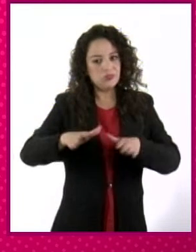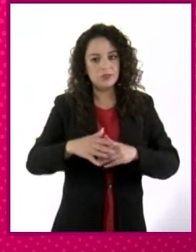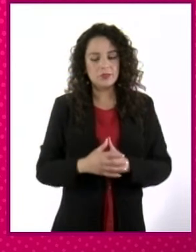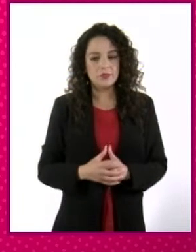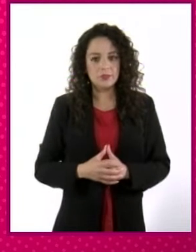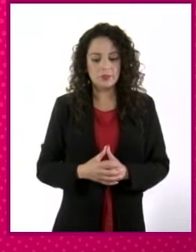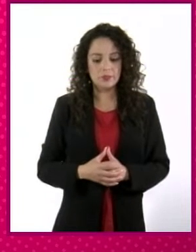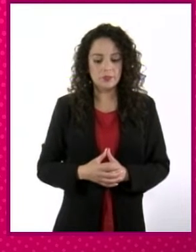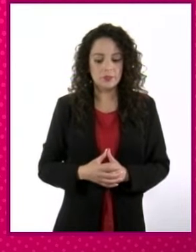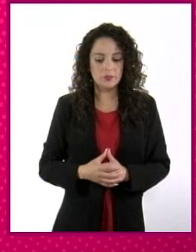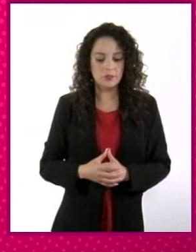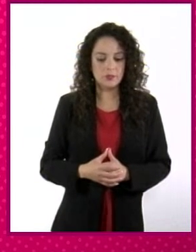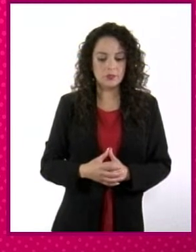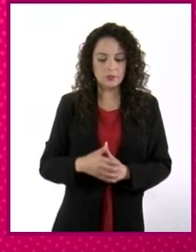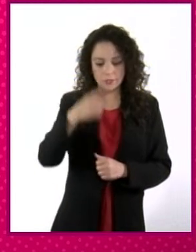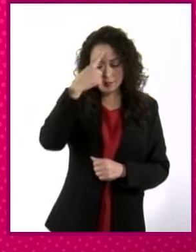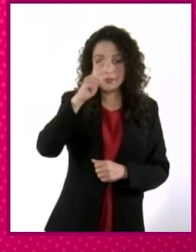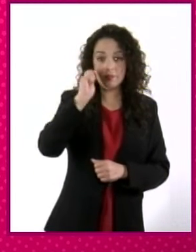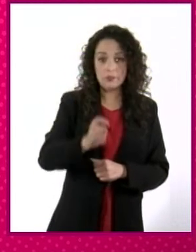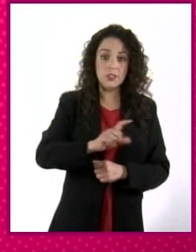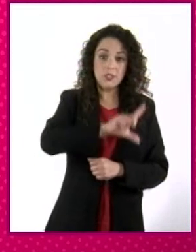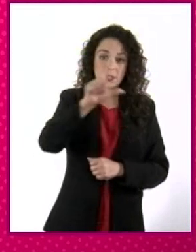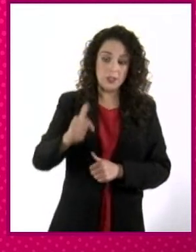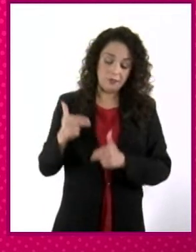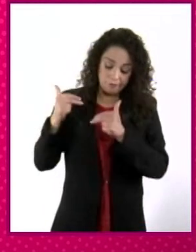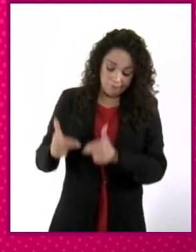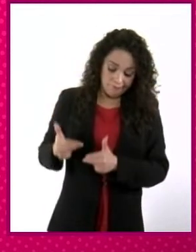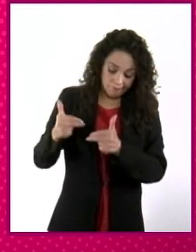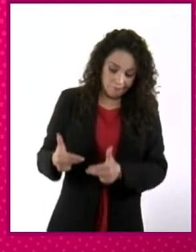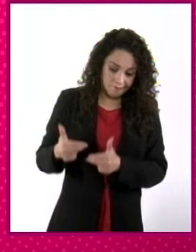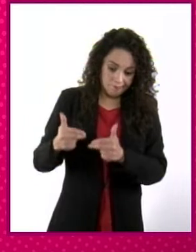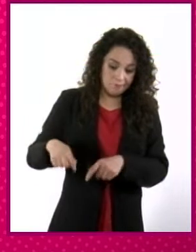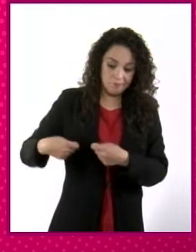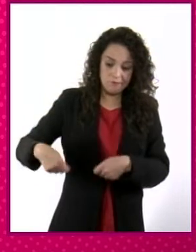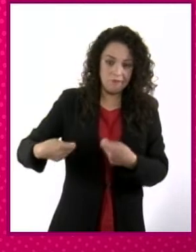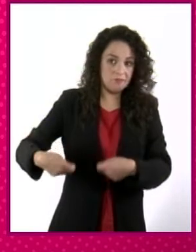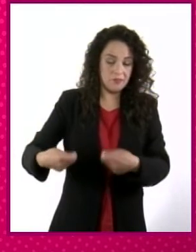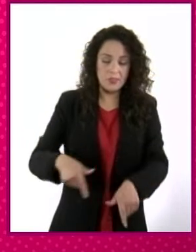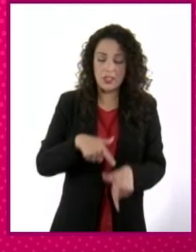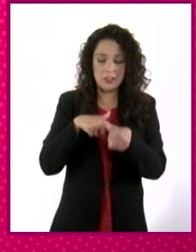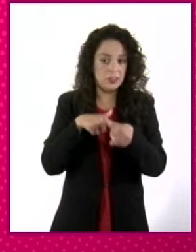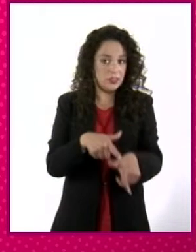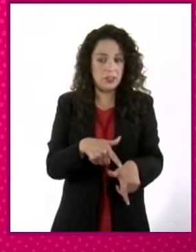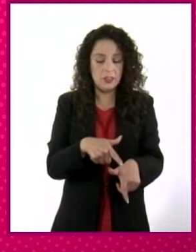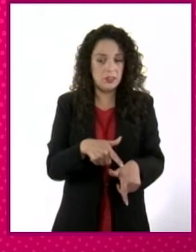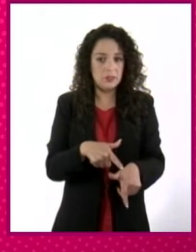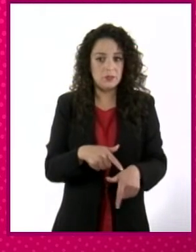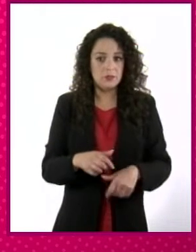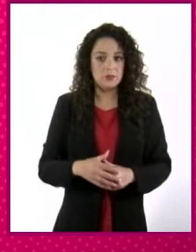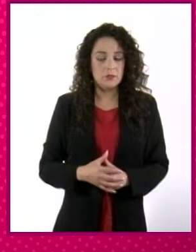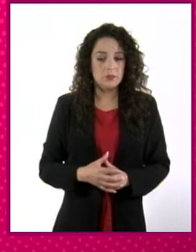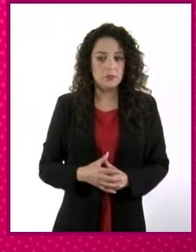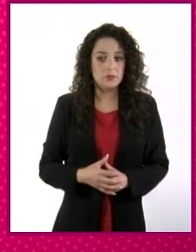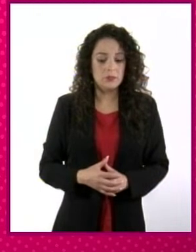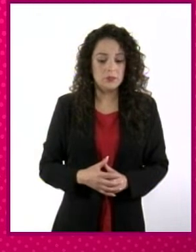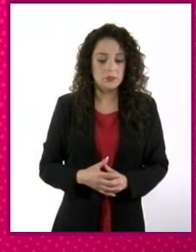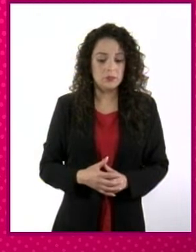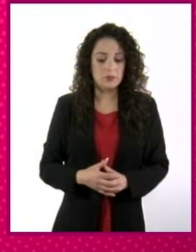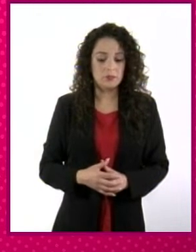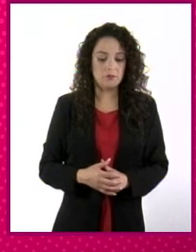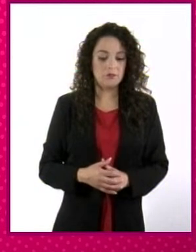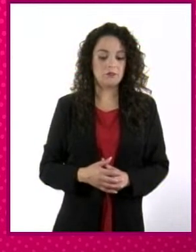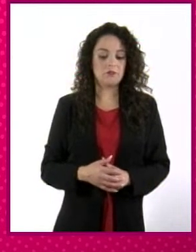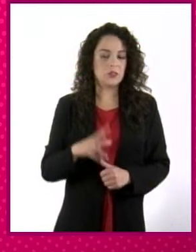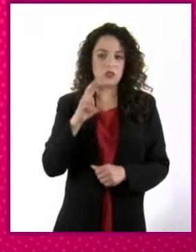para la siguiente generación que viene atrás de nosotros, que también no tengan ese miedo